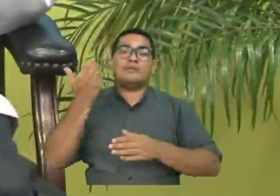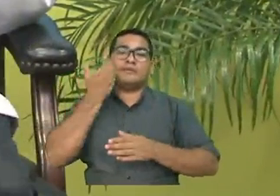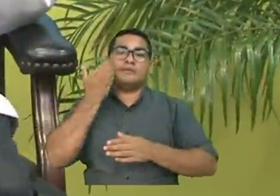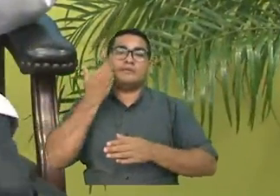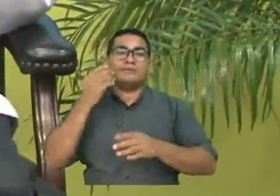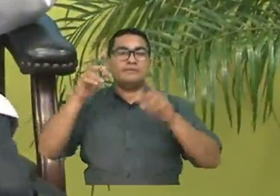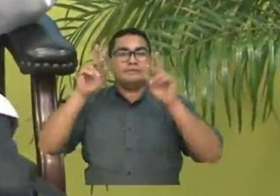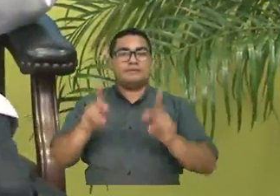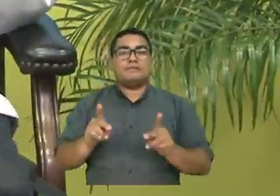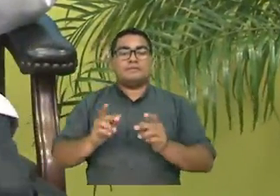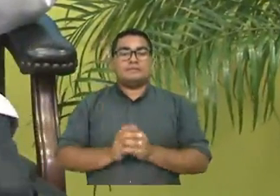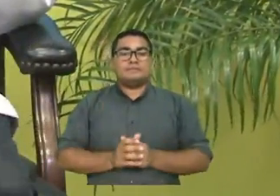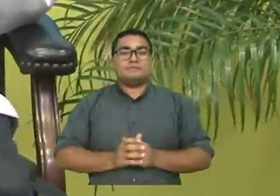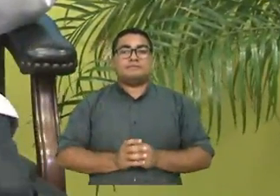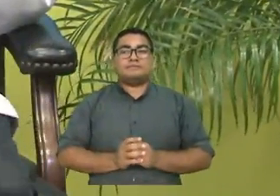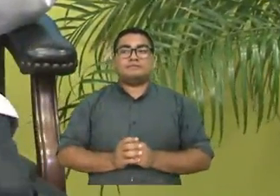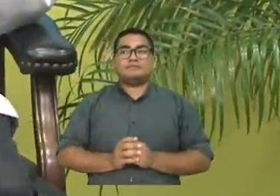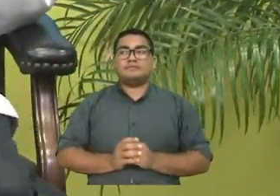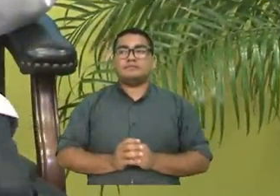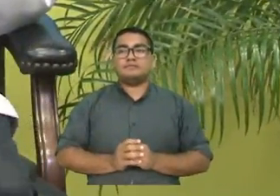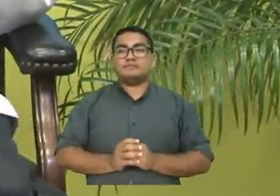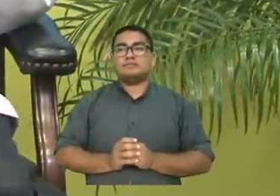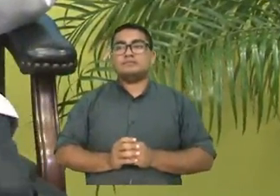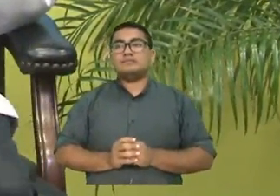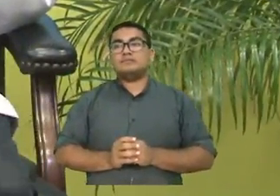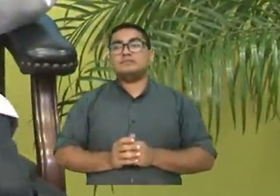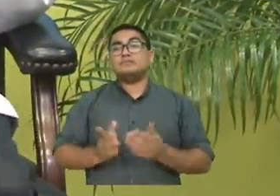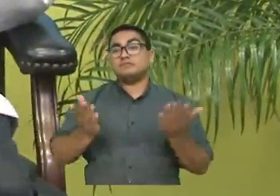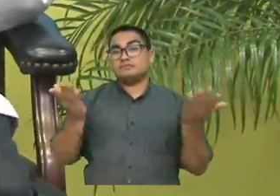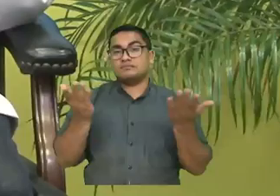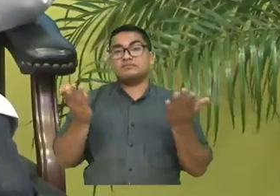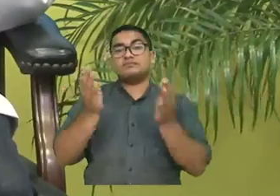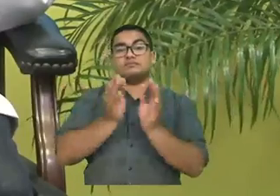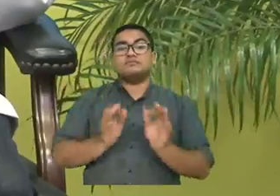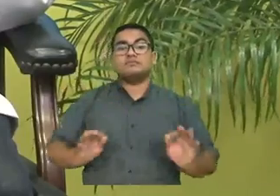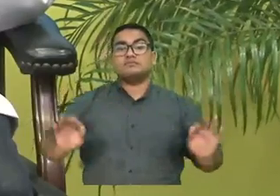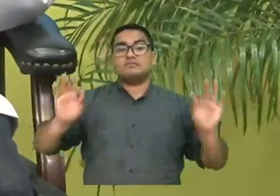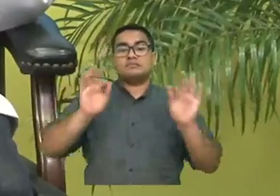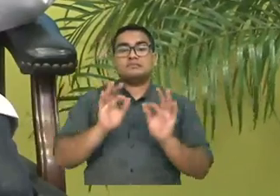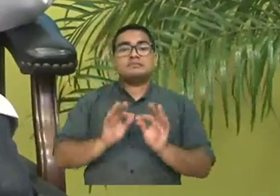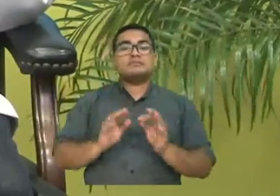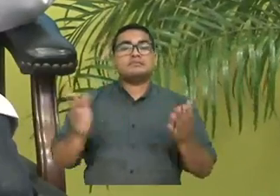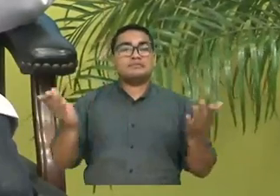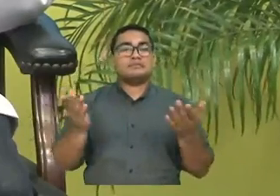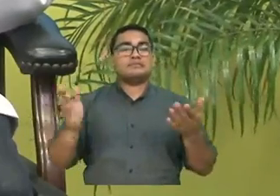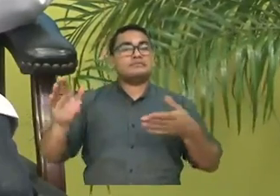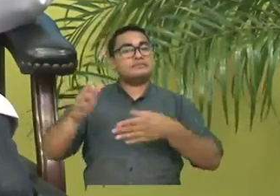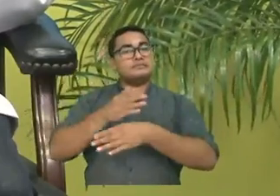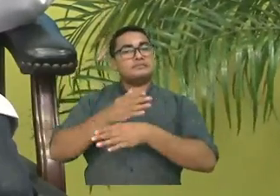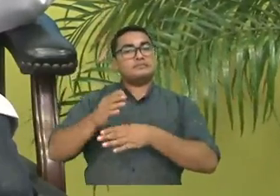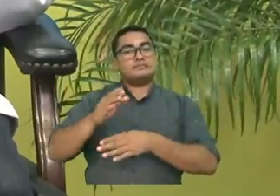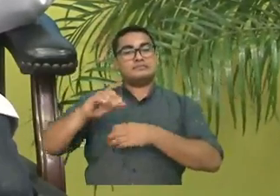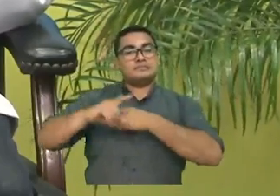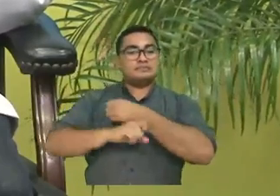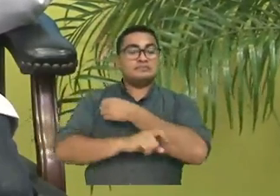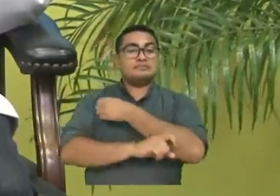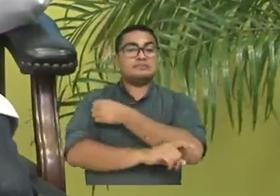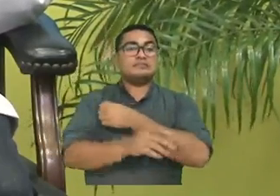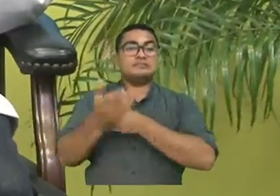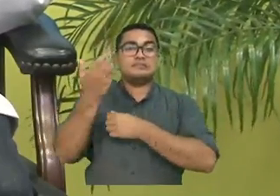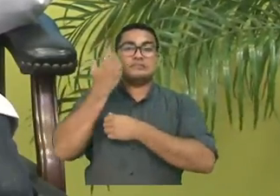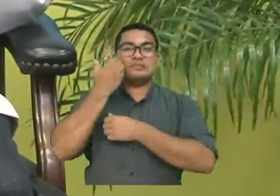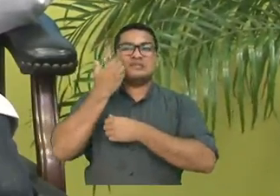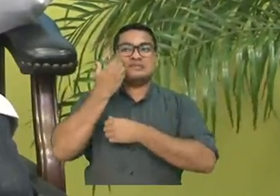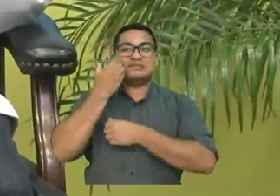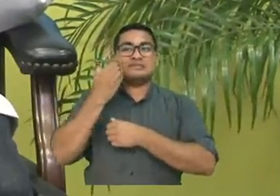paciente, ¿verdad? Que son a veces aspectos clínicos que son muy claros. Por ejemplo, la leptospirosis, te